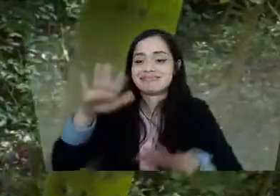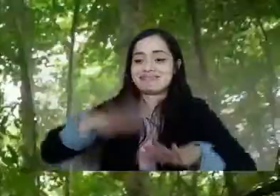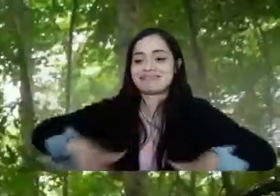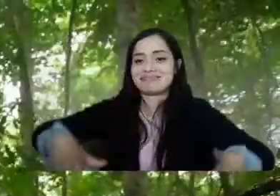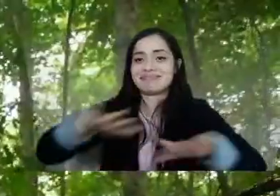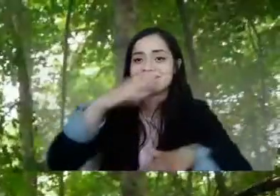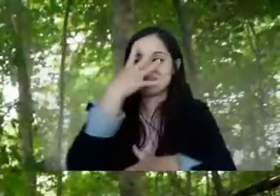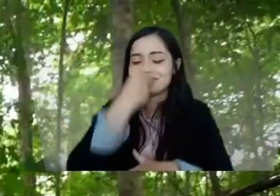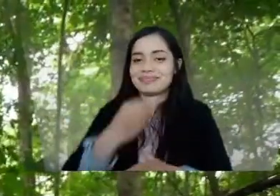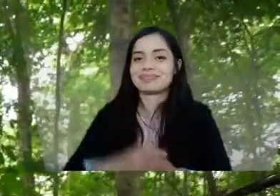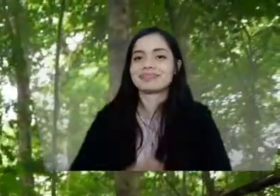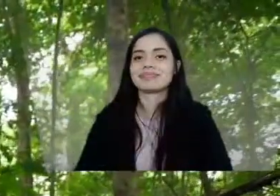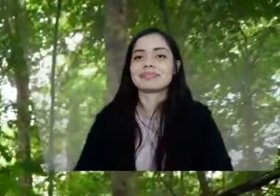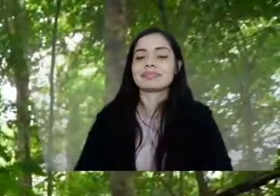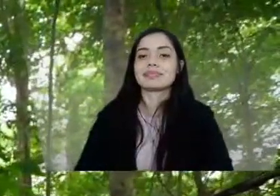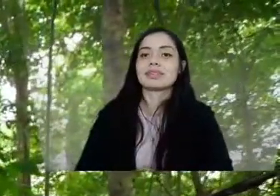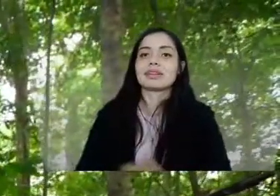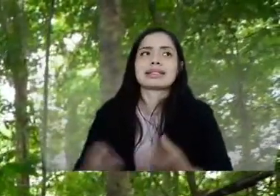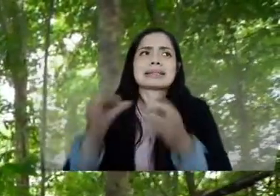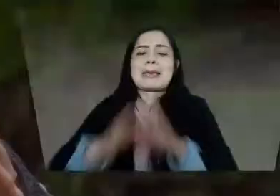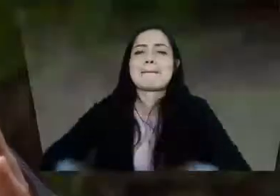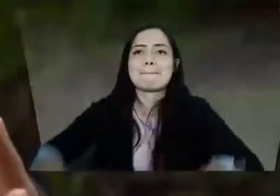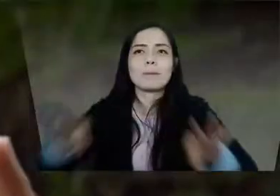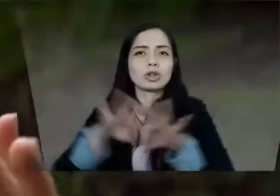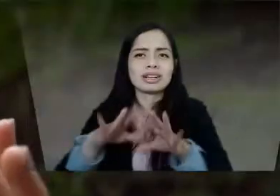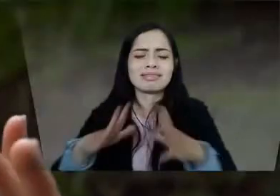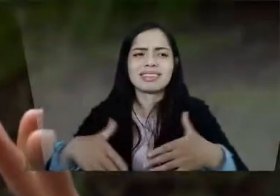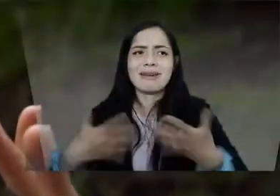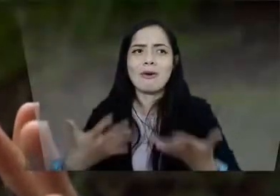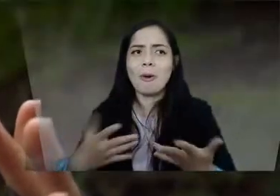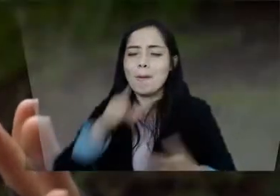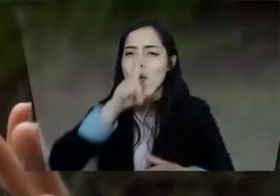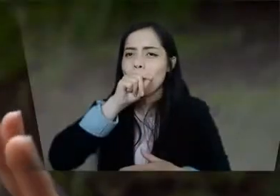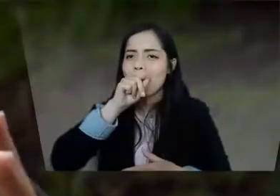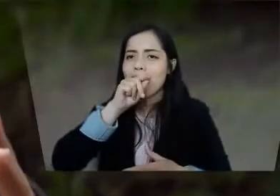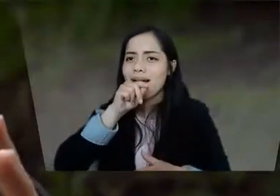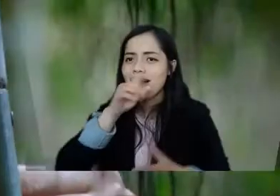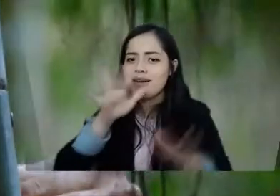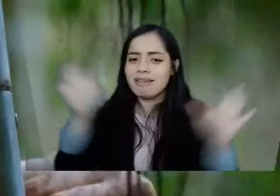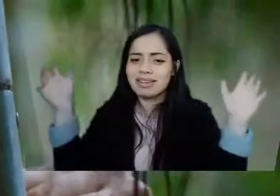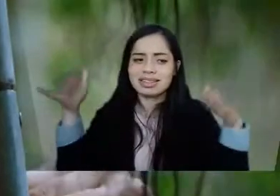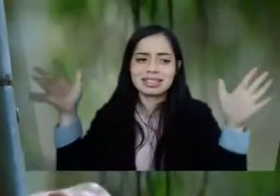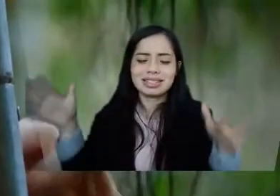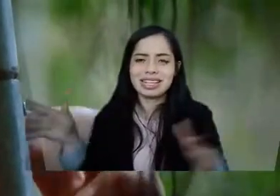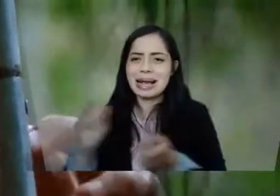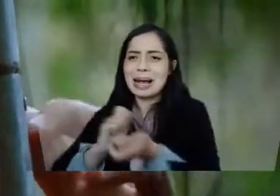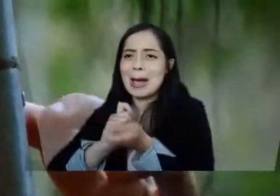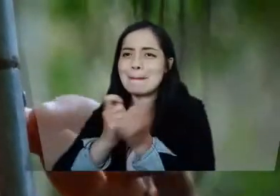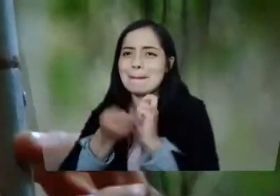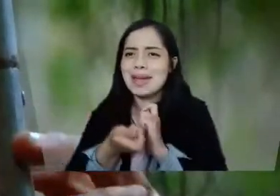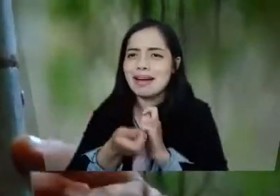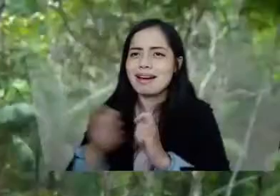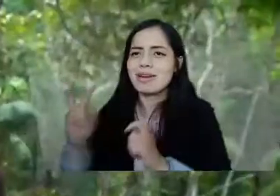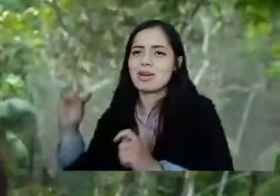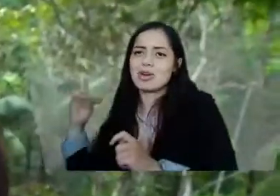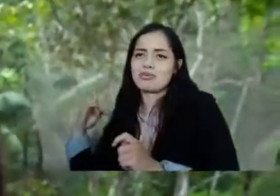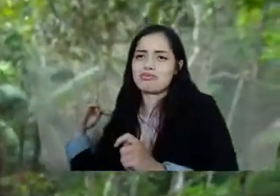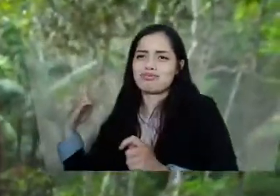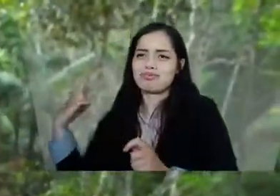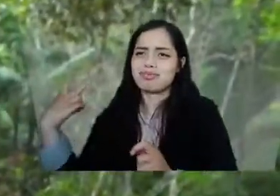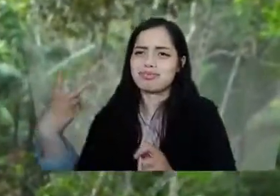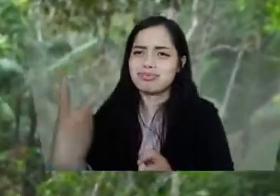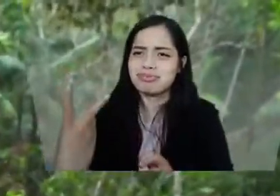conservación, cómo han evolucionado a lo largo del tiempo y poder brindarle a la biodiversidad una oportunidad de responder a estos